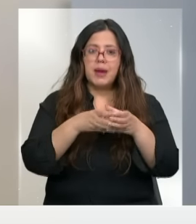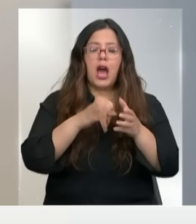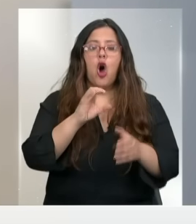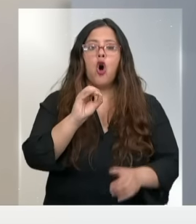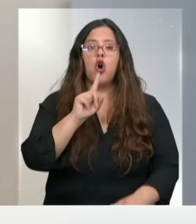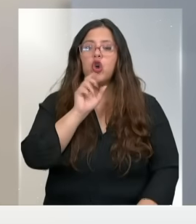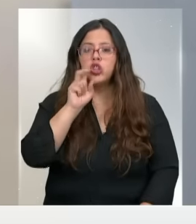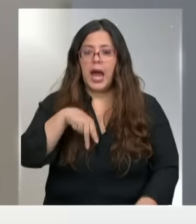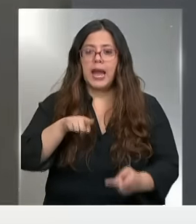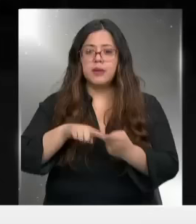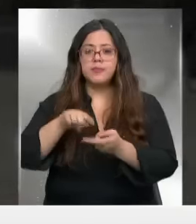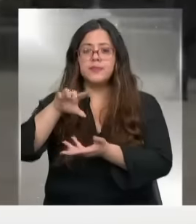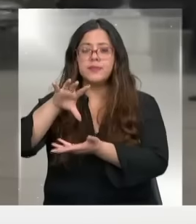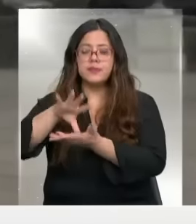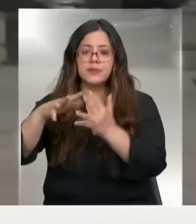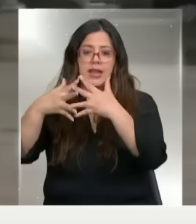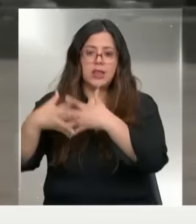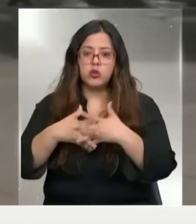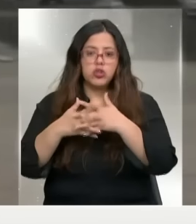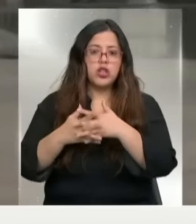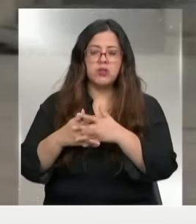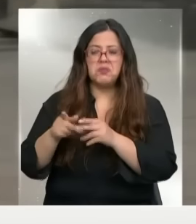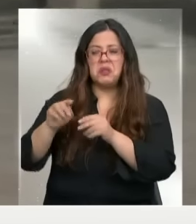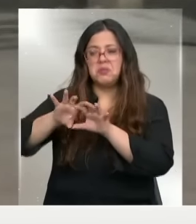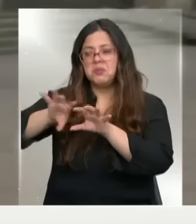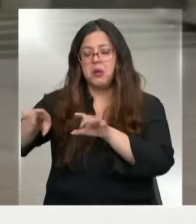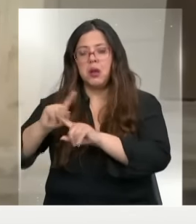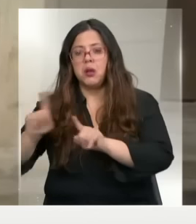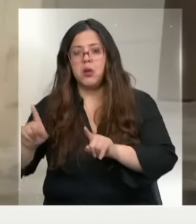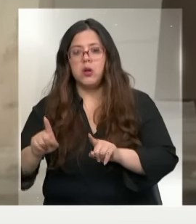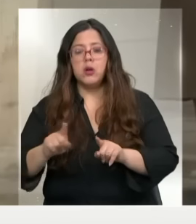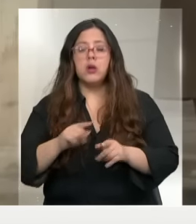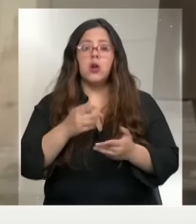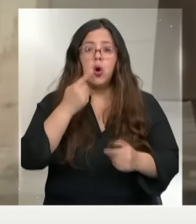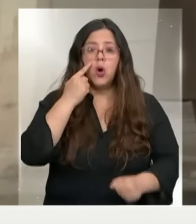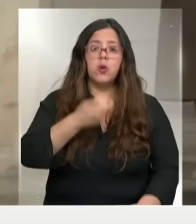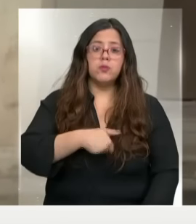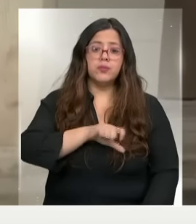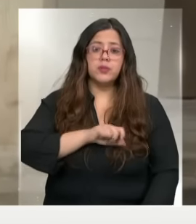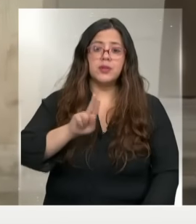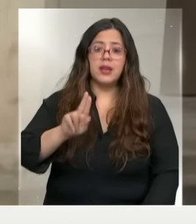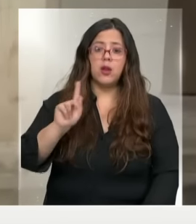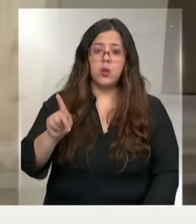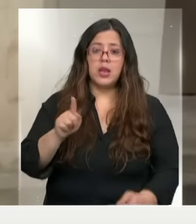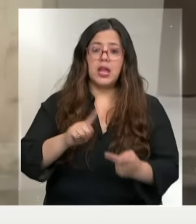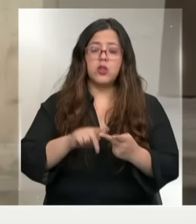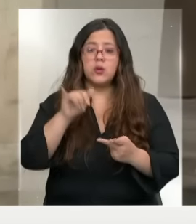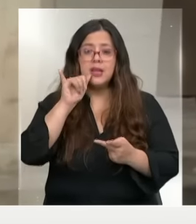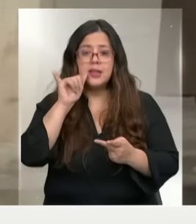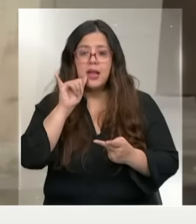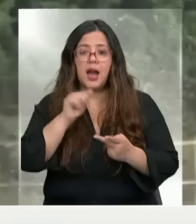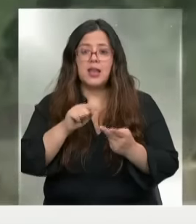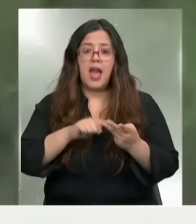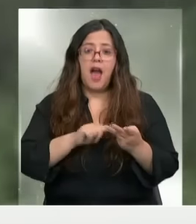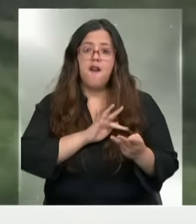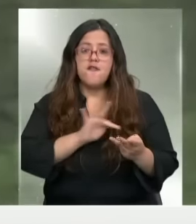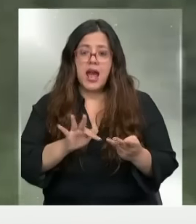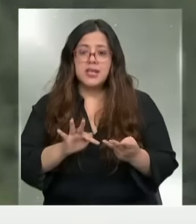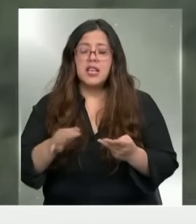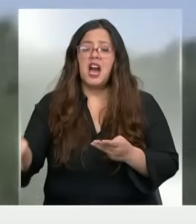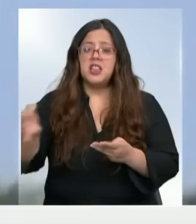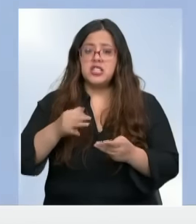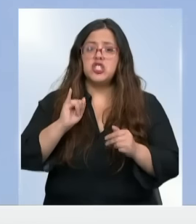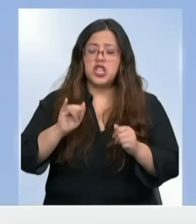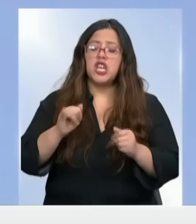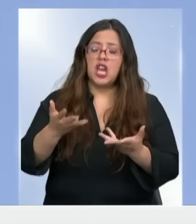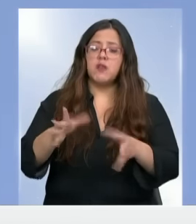Unidos, que otra cosa. Por otro lado, Francia, Alemania, Italia, España y Reino Unido dicen estar dispuestos a asumir la ayuda financiera y